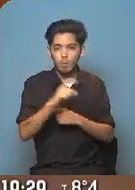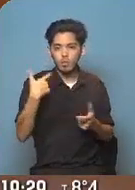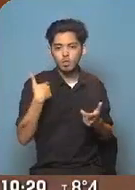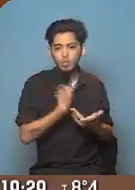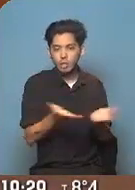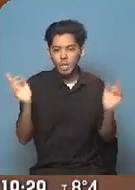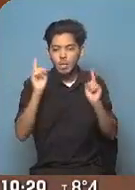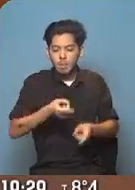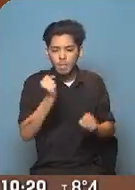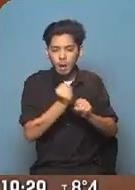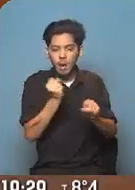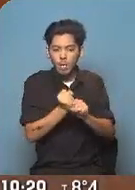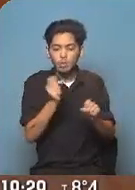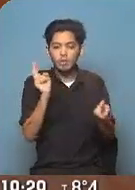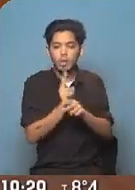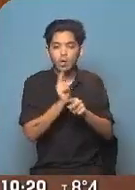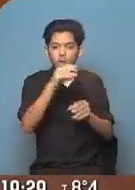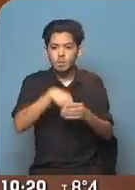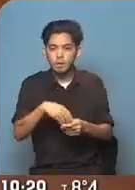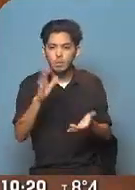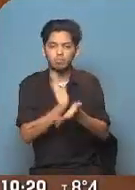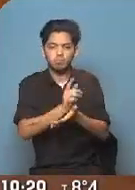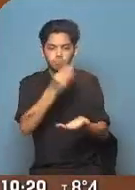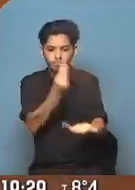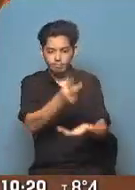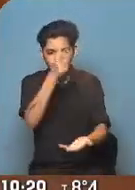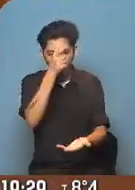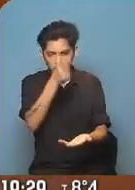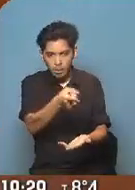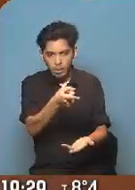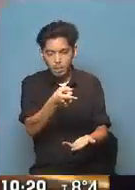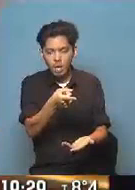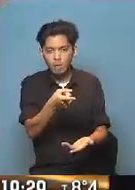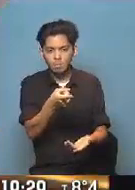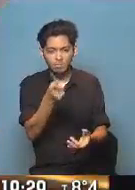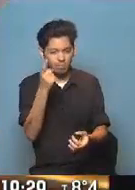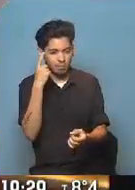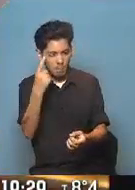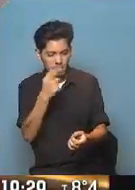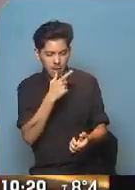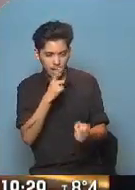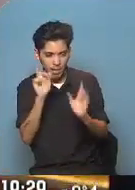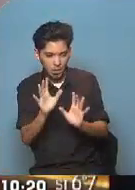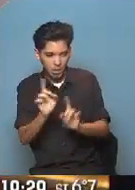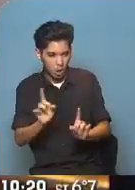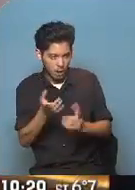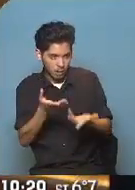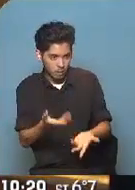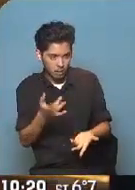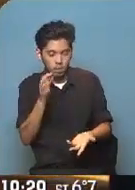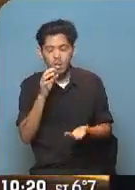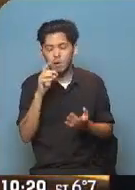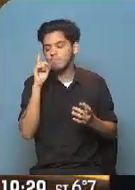de seguridad interna o policías me parece que eso no está previsto en este decreto no solamente en este proyecto sino que además está expresamente prohibido por la legislación